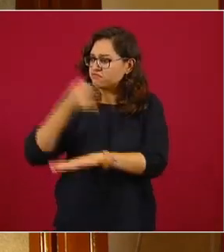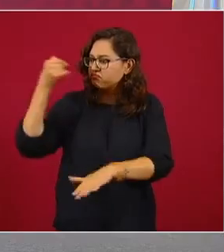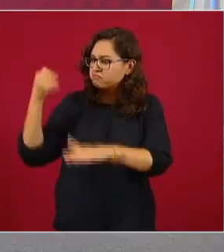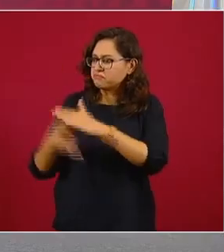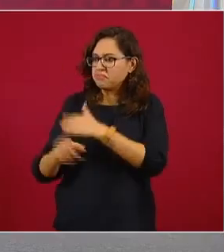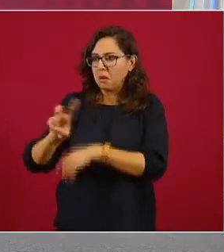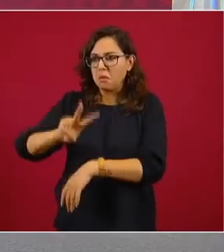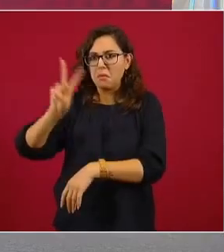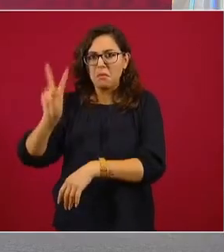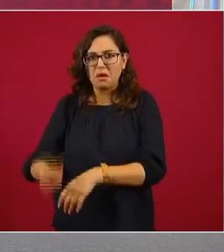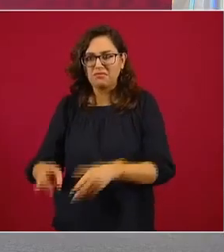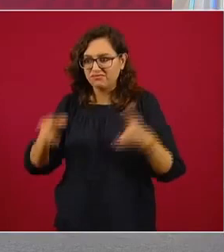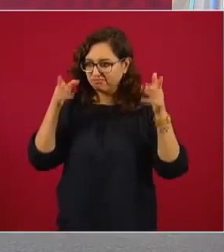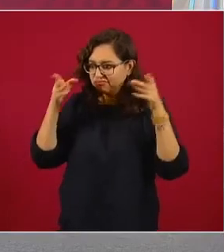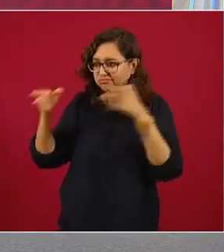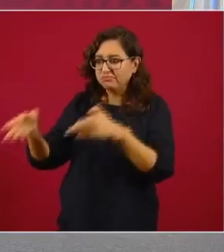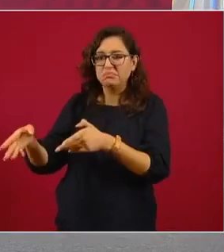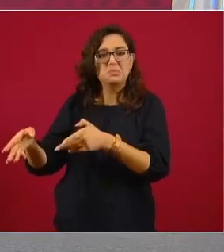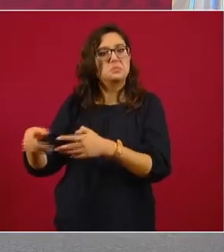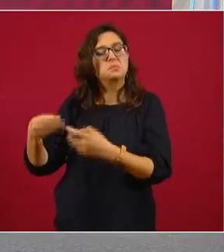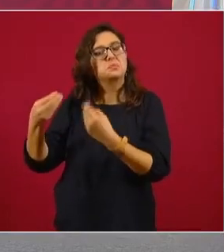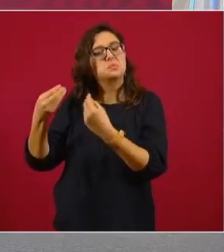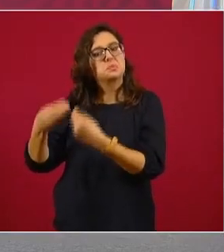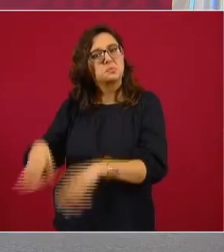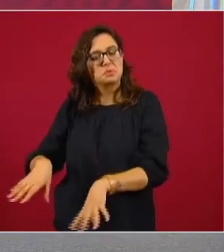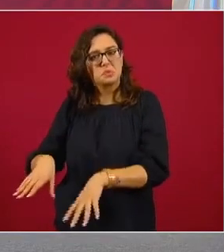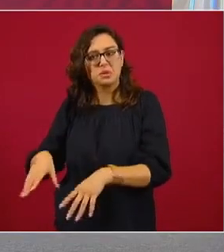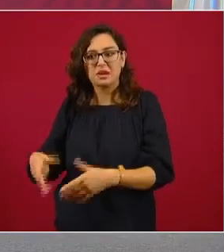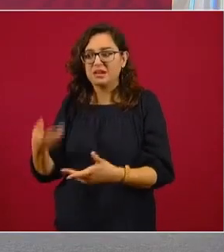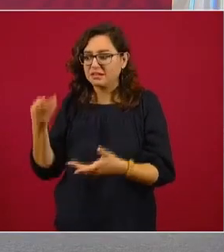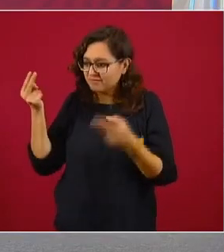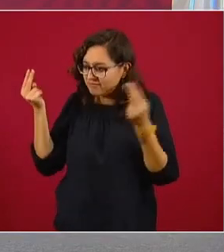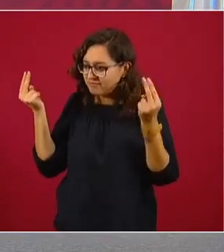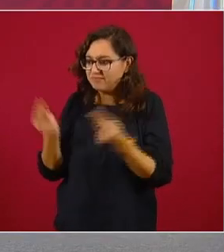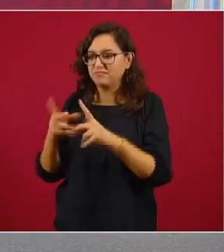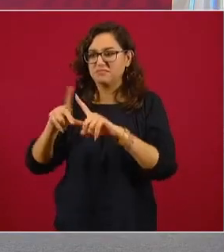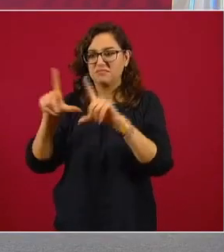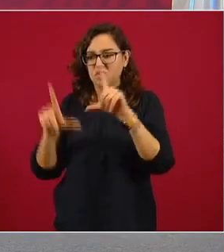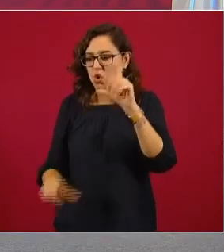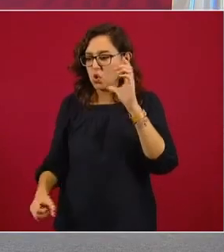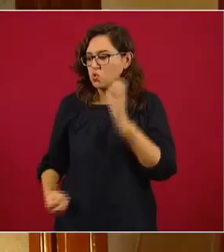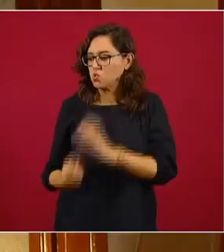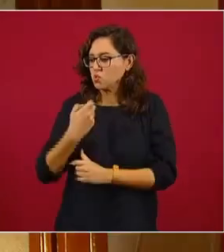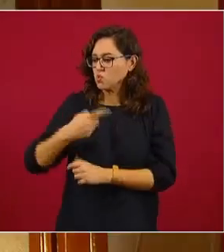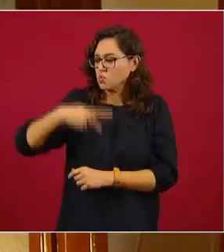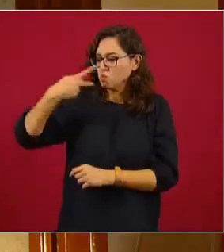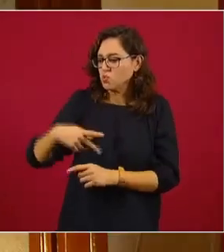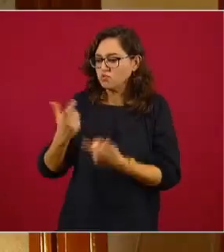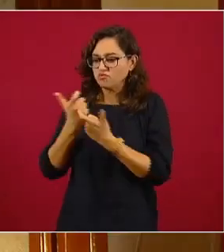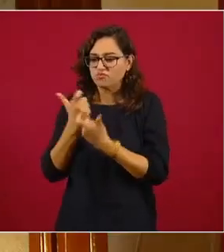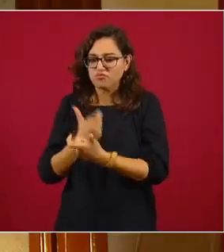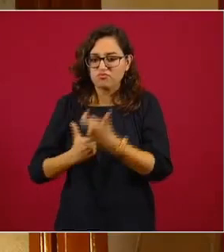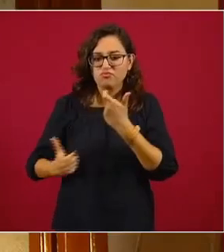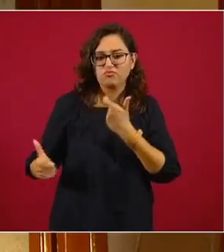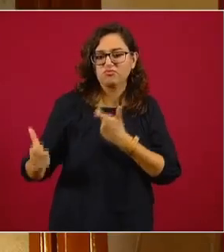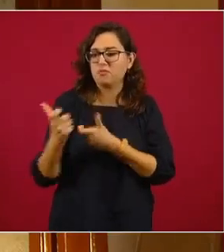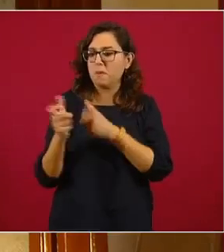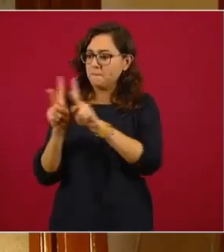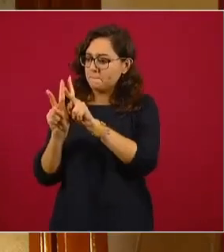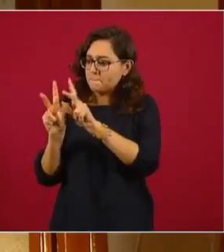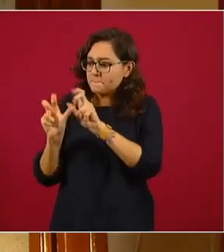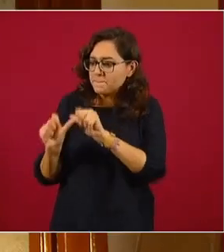vida pública de México, la construcción de una nueva patria, la reactivación económica y la pacificación del